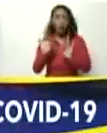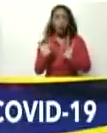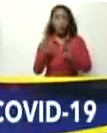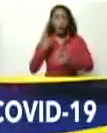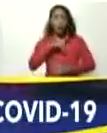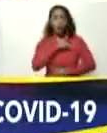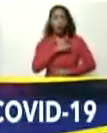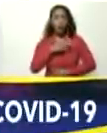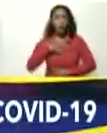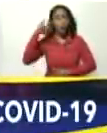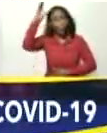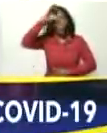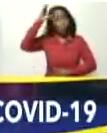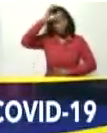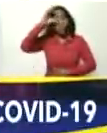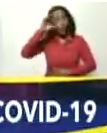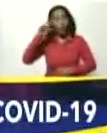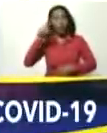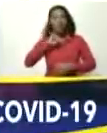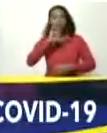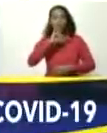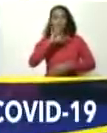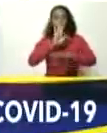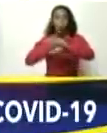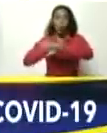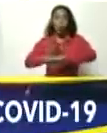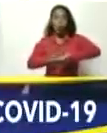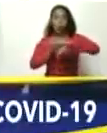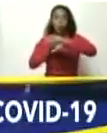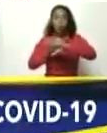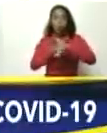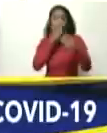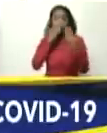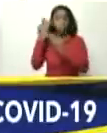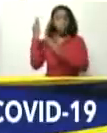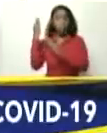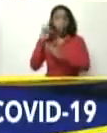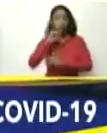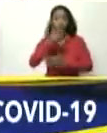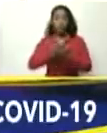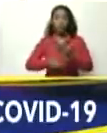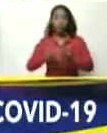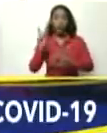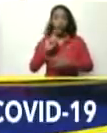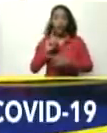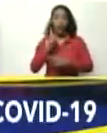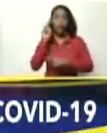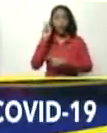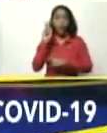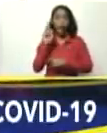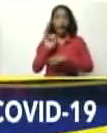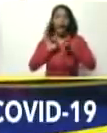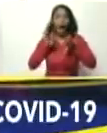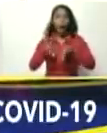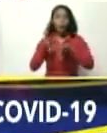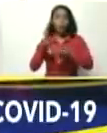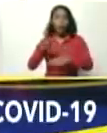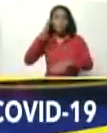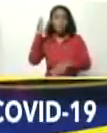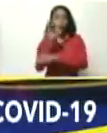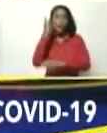el método de la conciencia, de la información. Ahí veíamos informaciones que en Austria van a multar